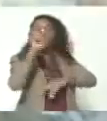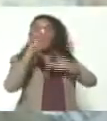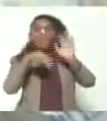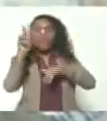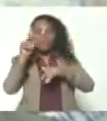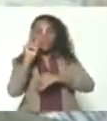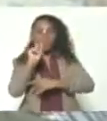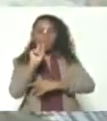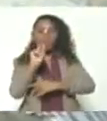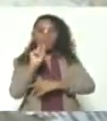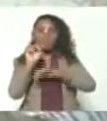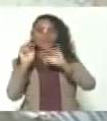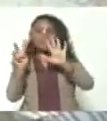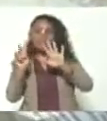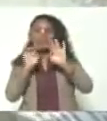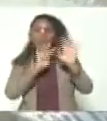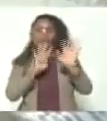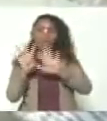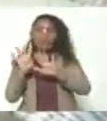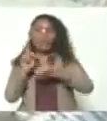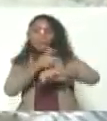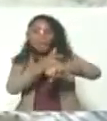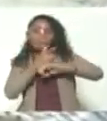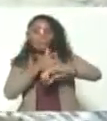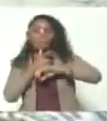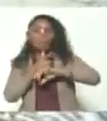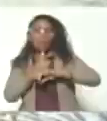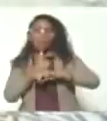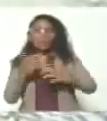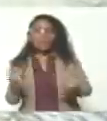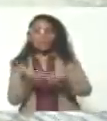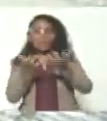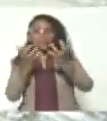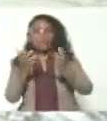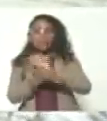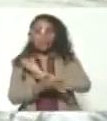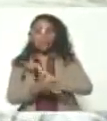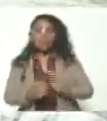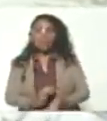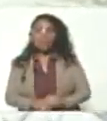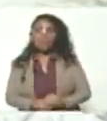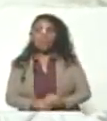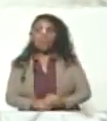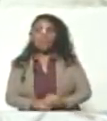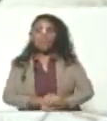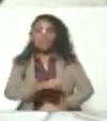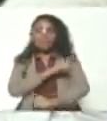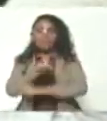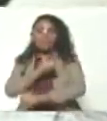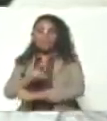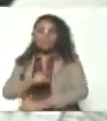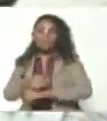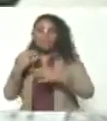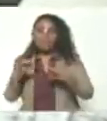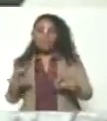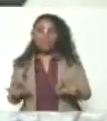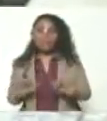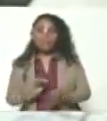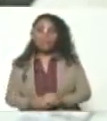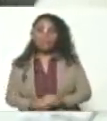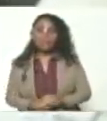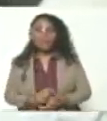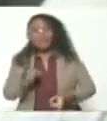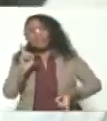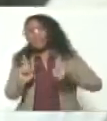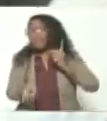por 99 perforante, incendiaria, trazadora y ordinaria. Dependiendo